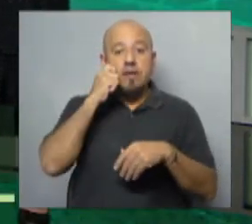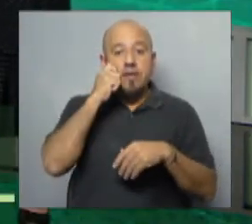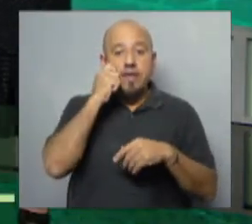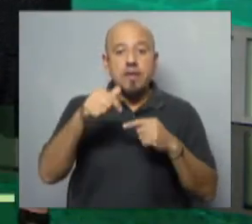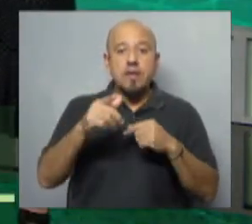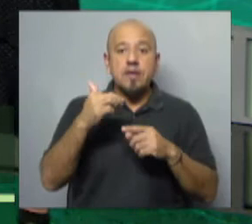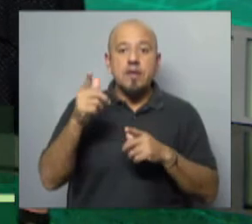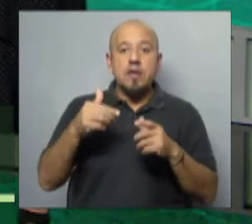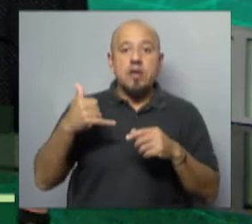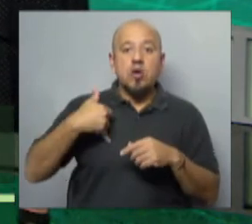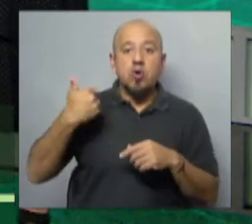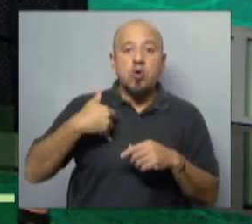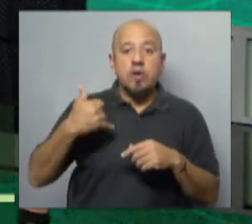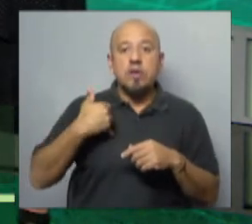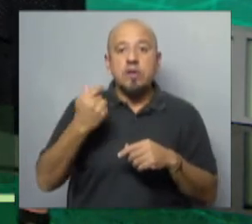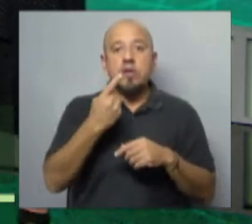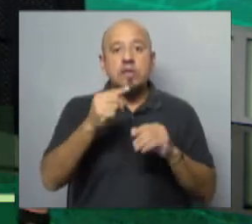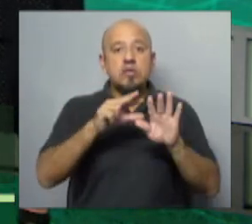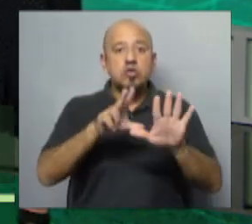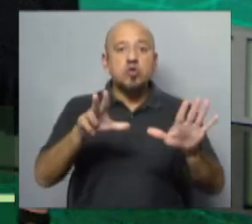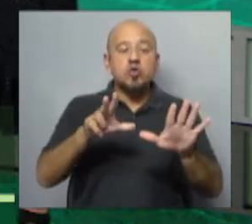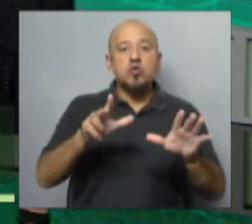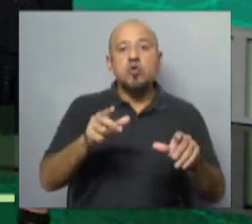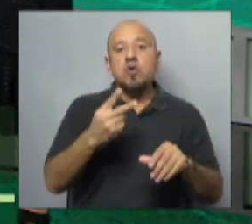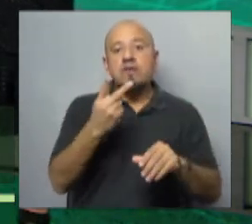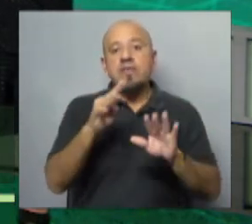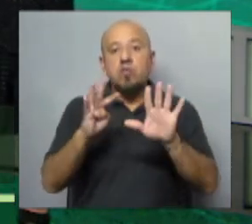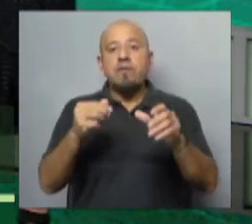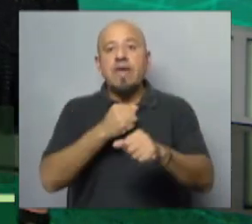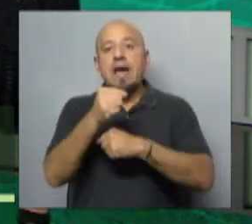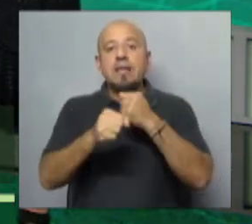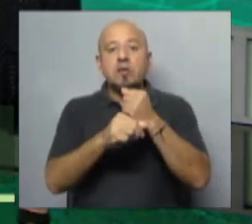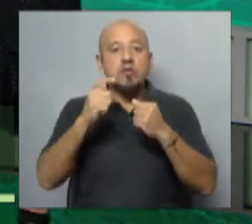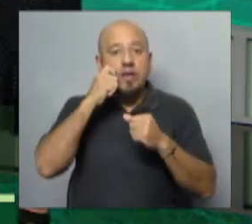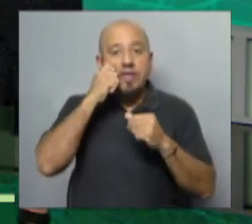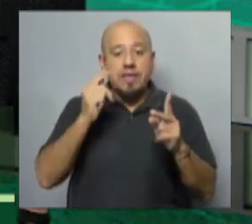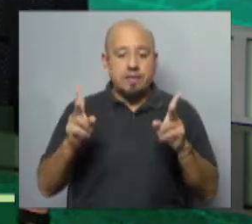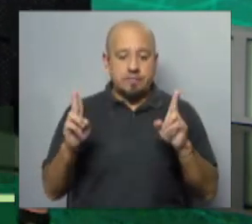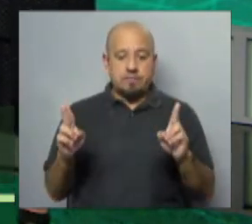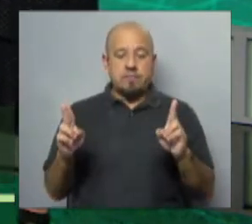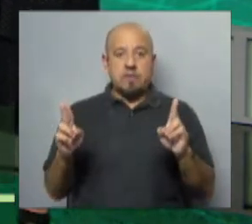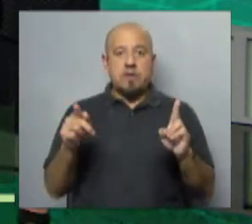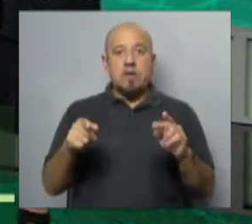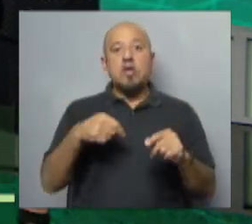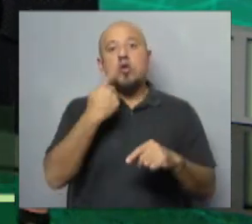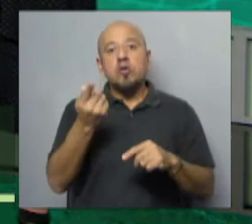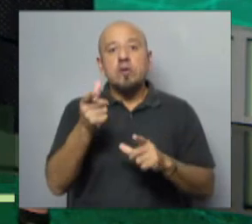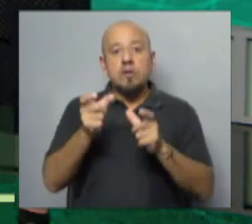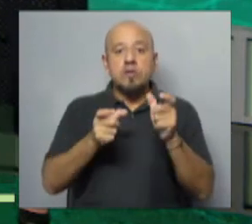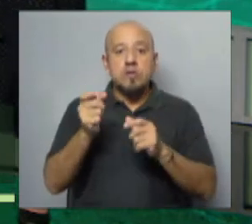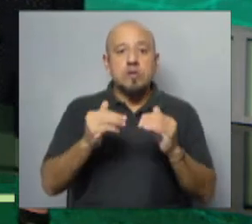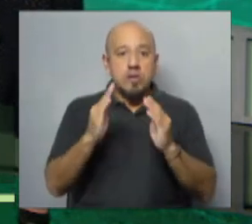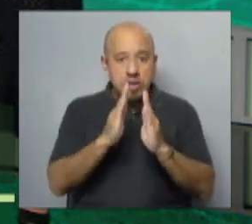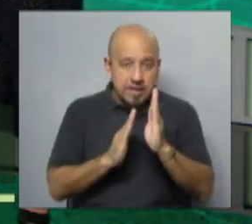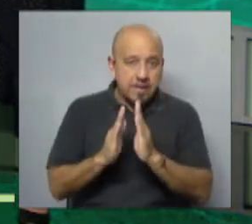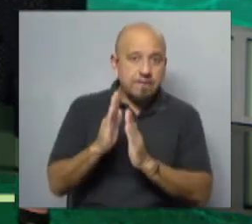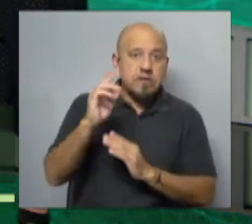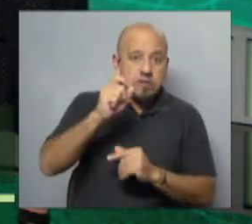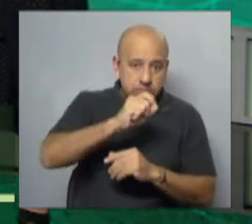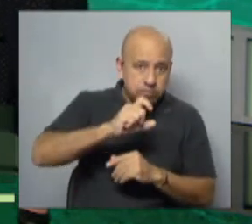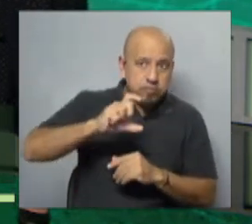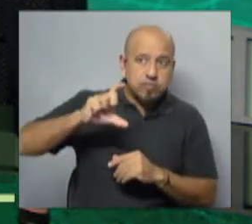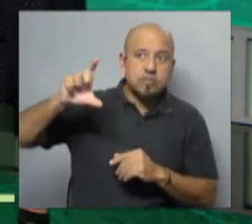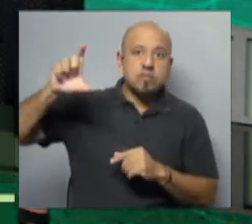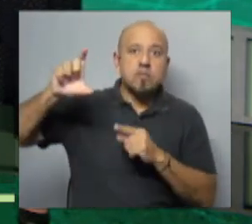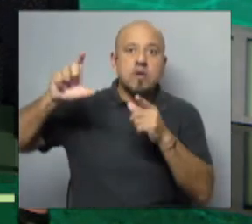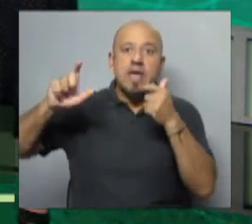personas que son más jóvenes de 18 a 29 años y es mucho más bajo en aquellas personas a medida que va avanzando le gano de